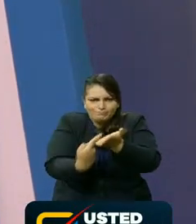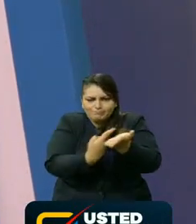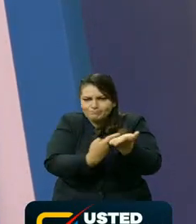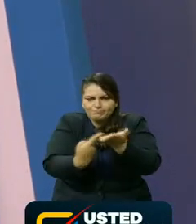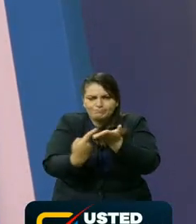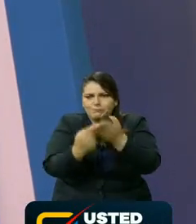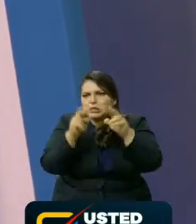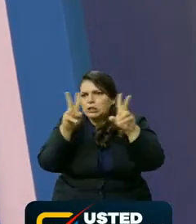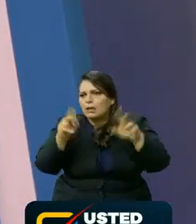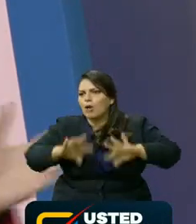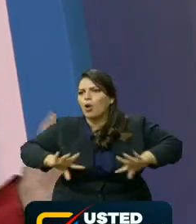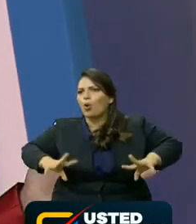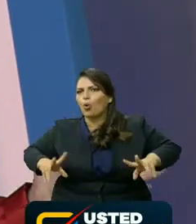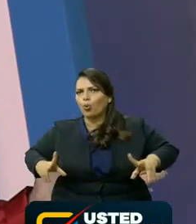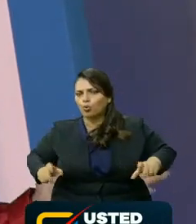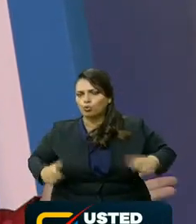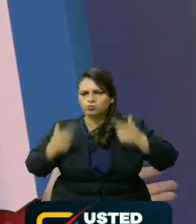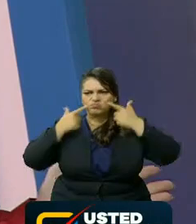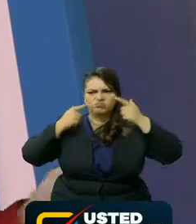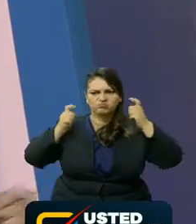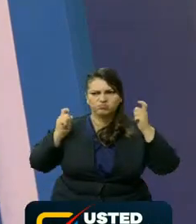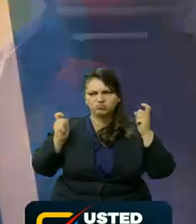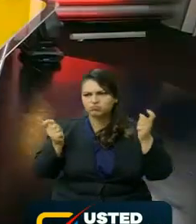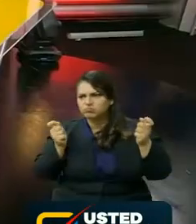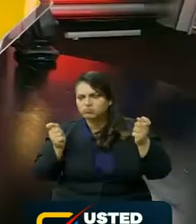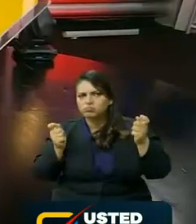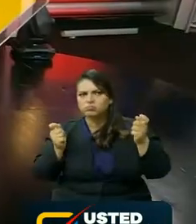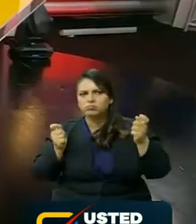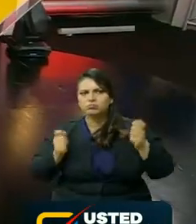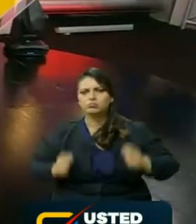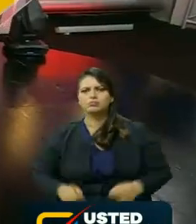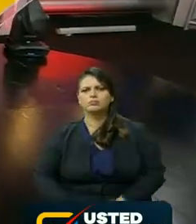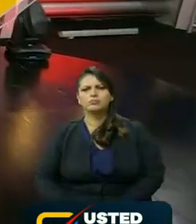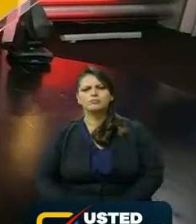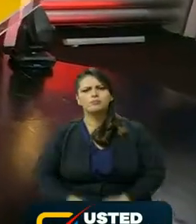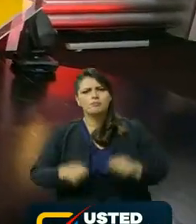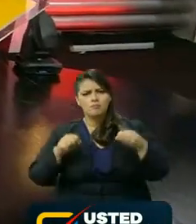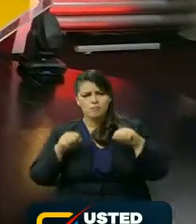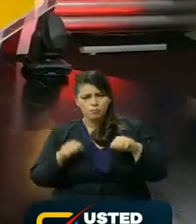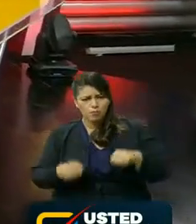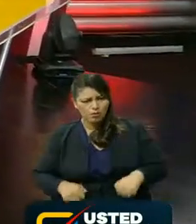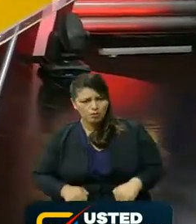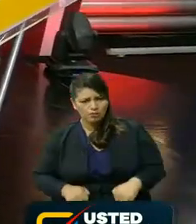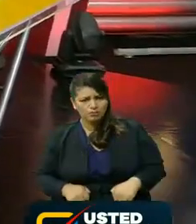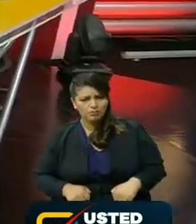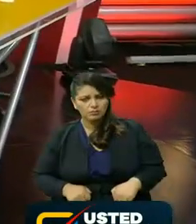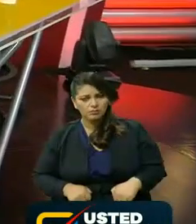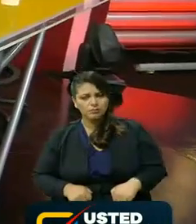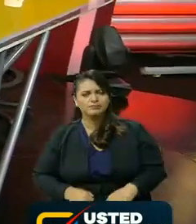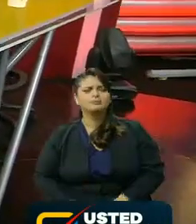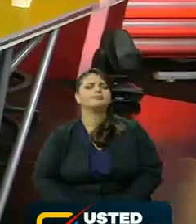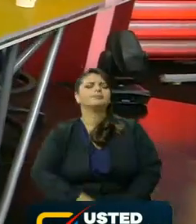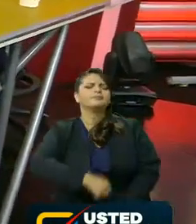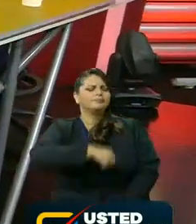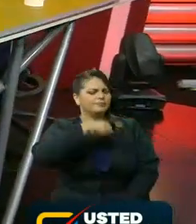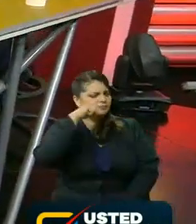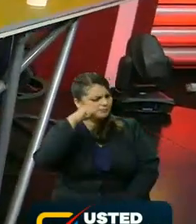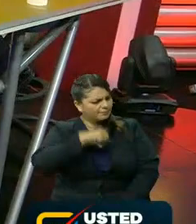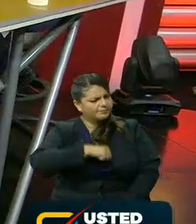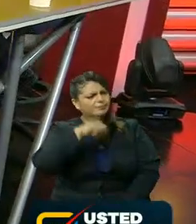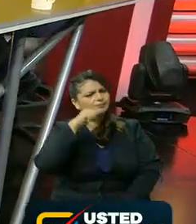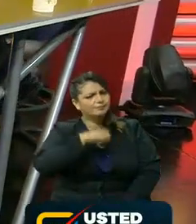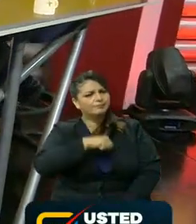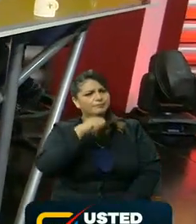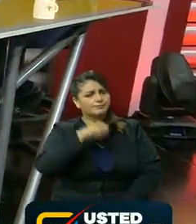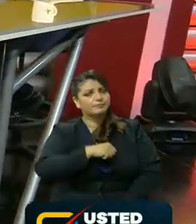de casos de corrupción, lo cual parece haber quedado en el olvido? ¿Es posible? ¿Es viable? Debe ser posible. Y ahí